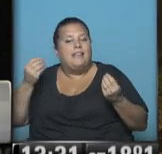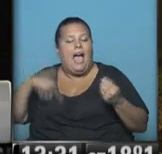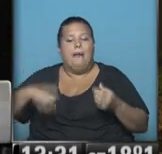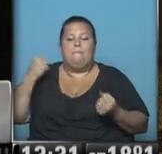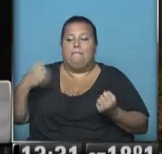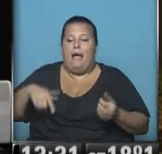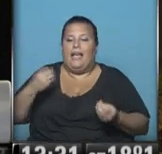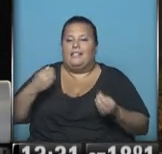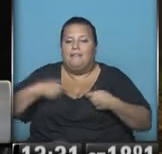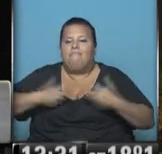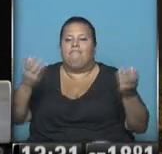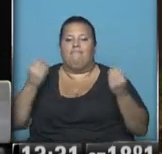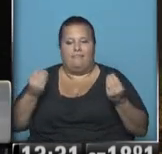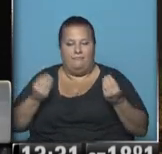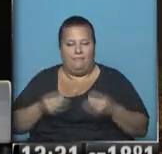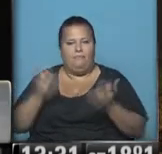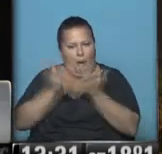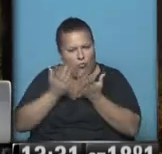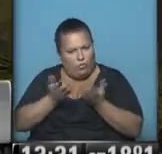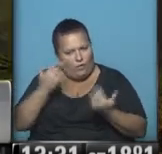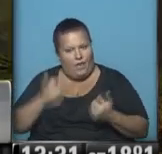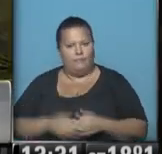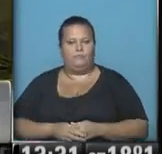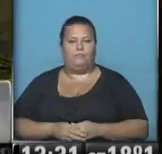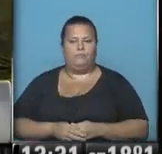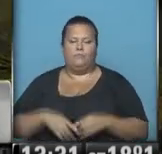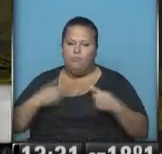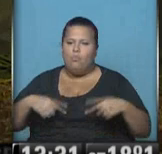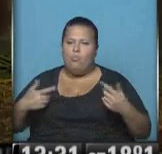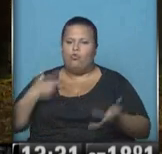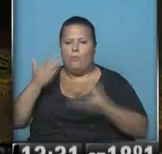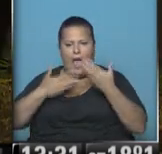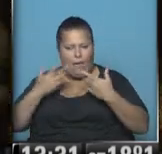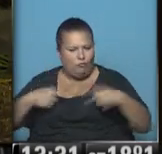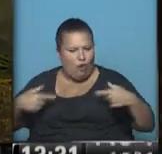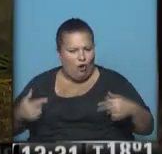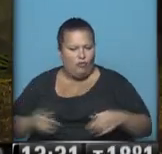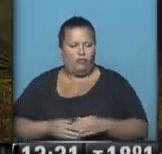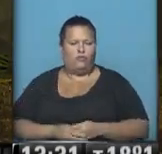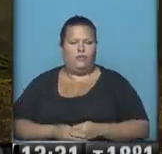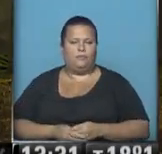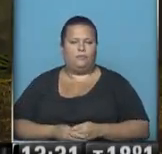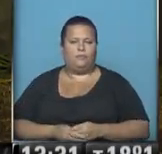patria trata de expulsar. Vamos a estudiarlo. Dale, tenemos bastante para hablar.